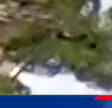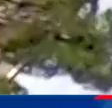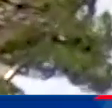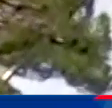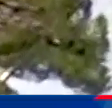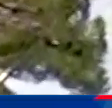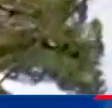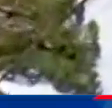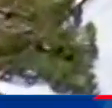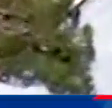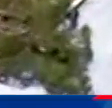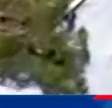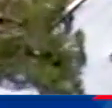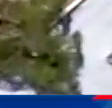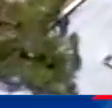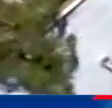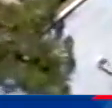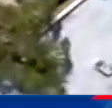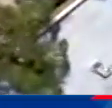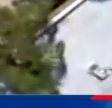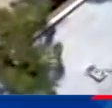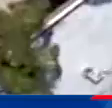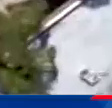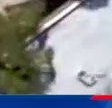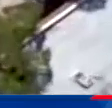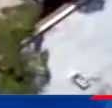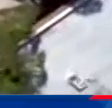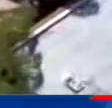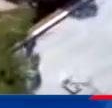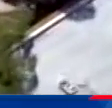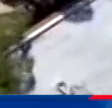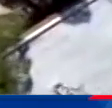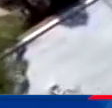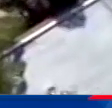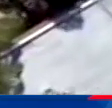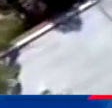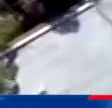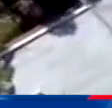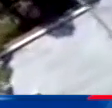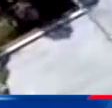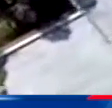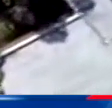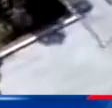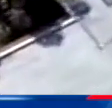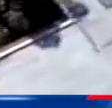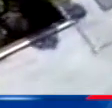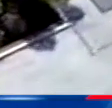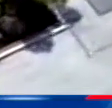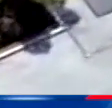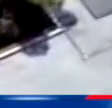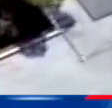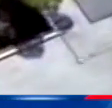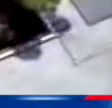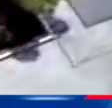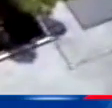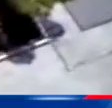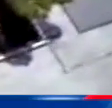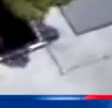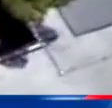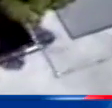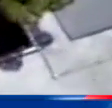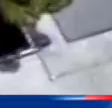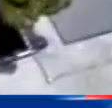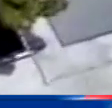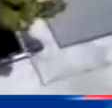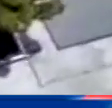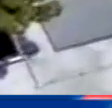es. Así es un esfuerzo bonito, bondadoso, un esfuerzo humano, pero es un